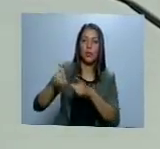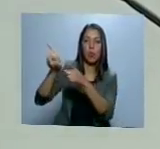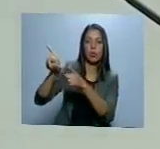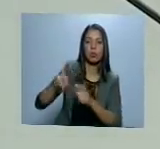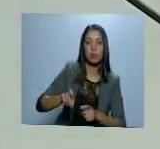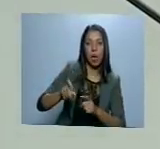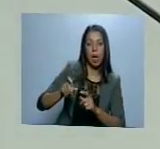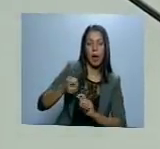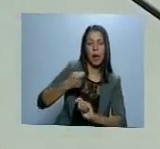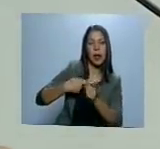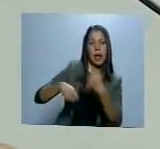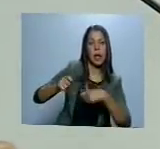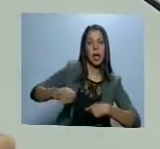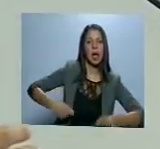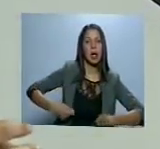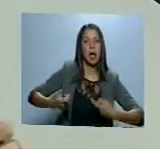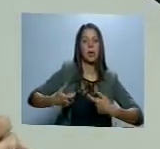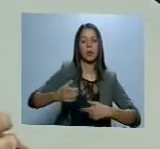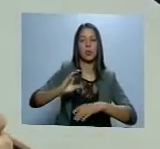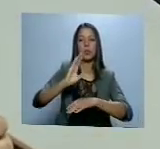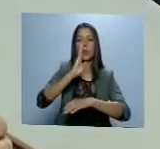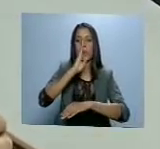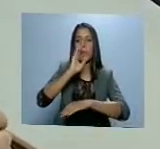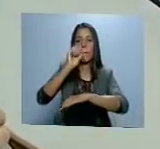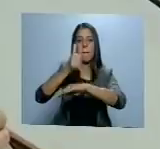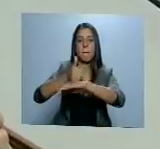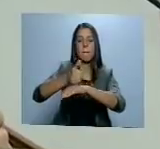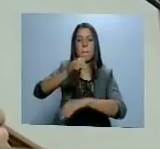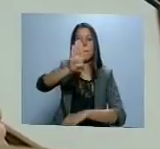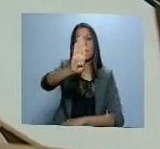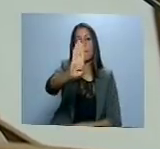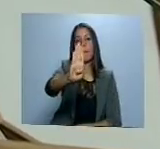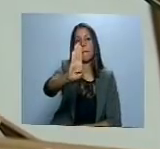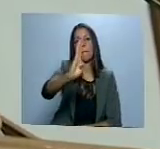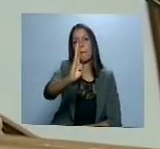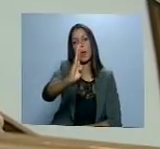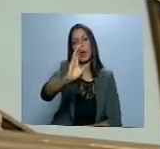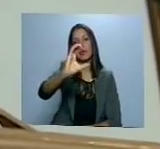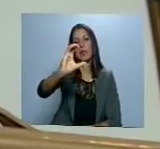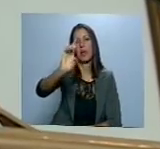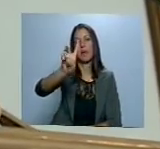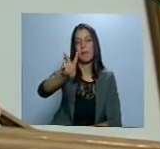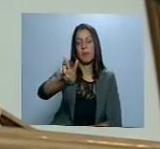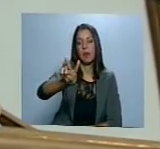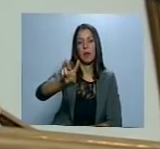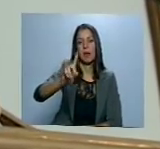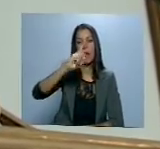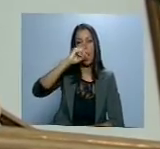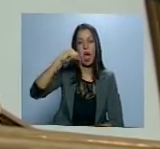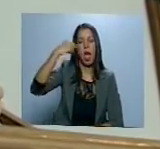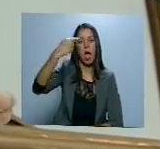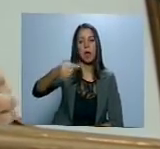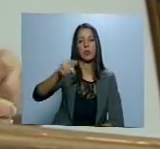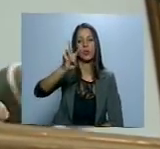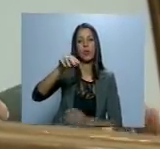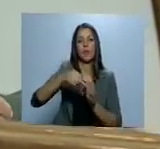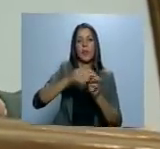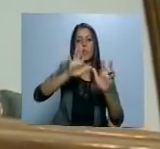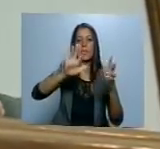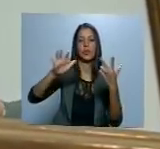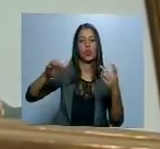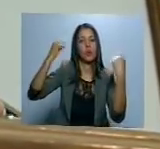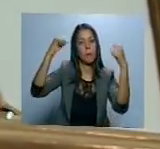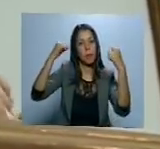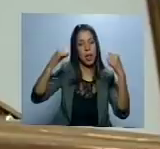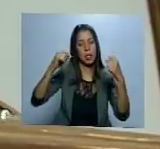gastos operativos del Banco Central de Venezuela para el ejercicio financiero del año 2018.